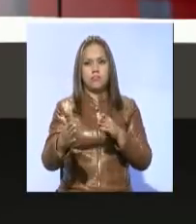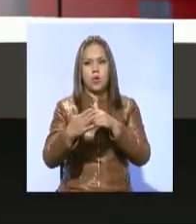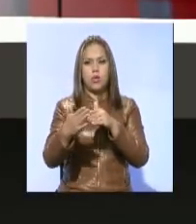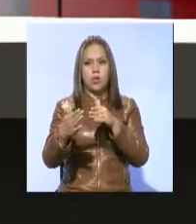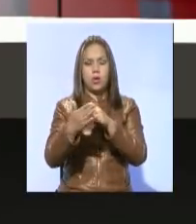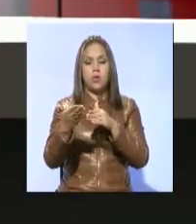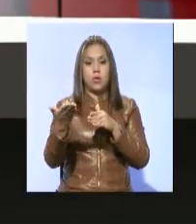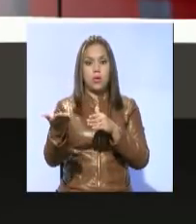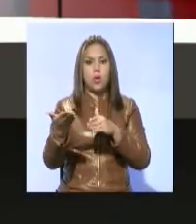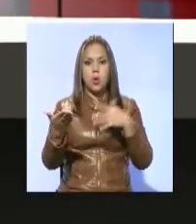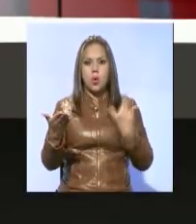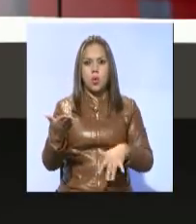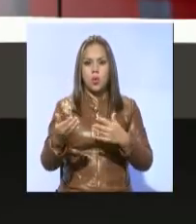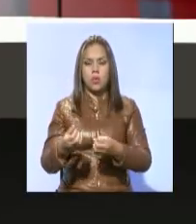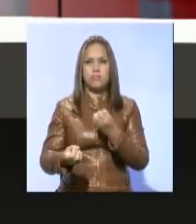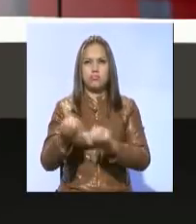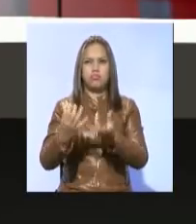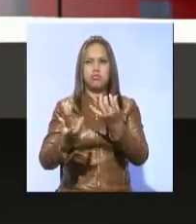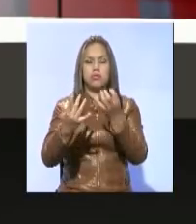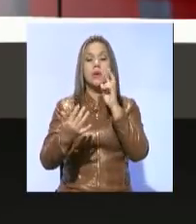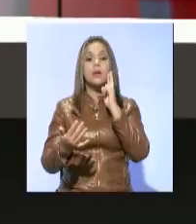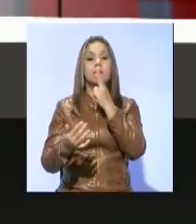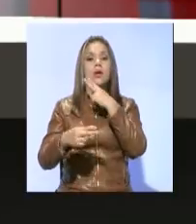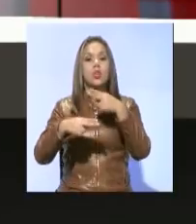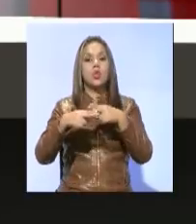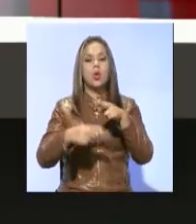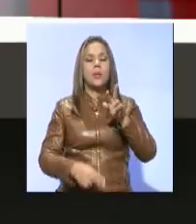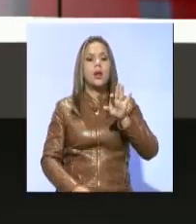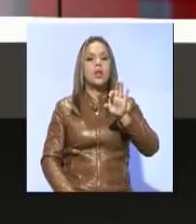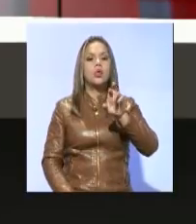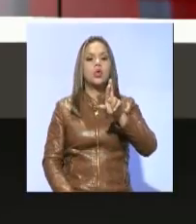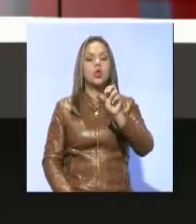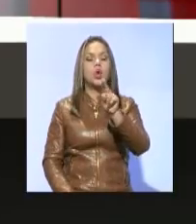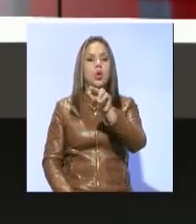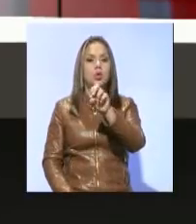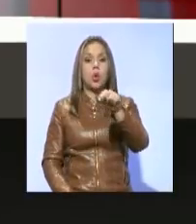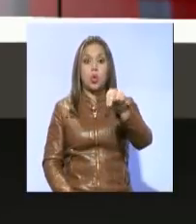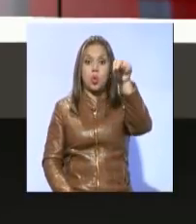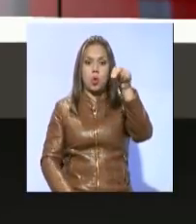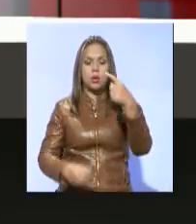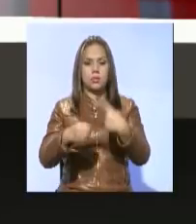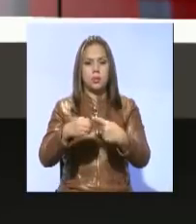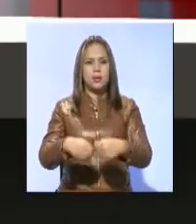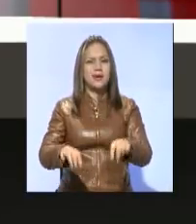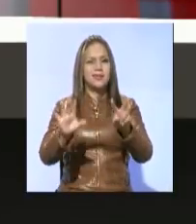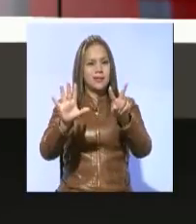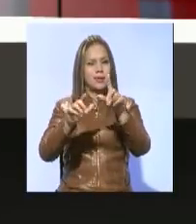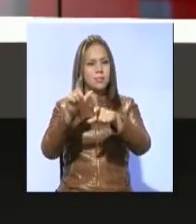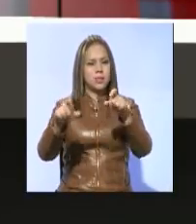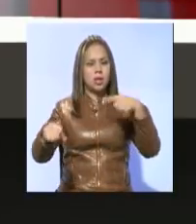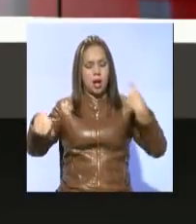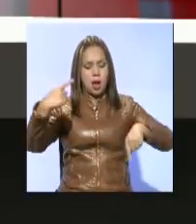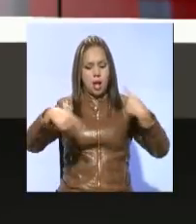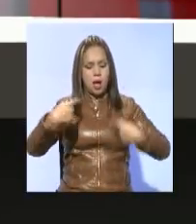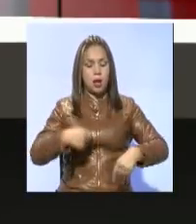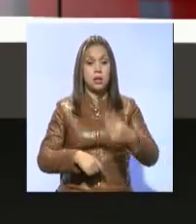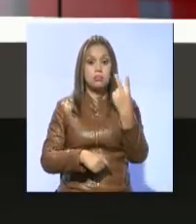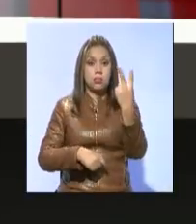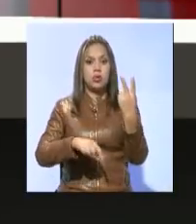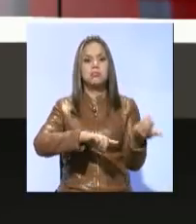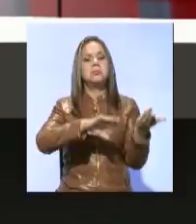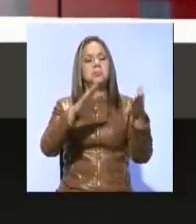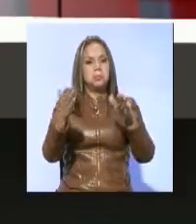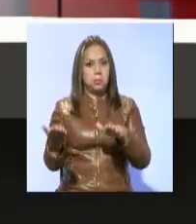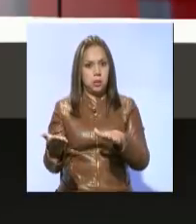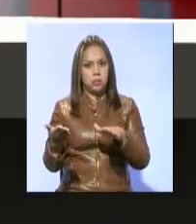la deflagración que se registró en el restaurante Toronto, al norte de la capital, y que dejó a 7 personas heridas y 2 fallecidos. Los cargos